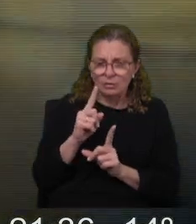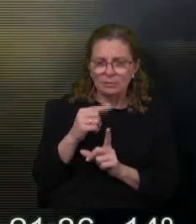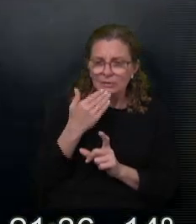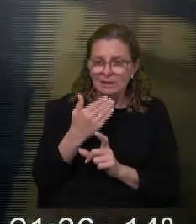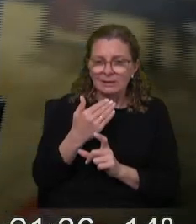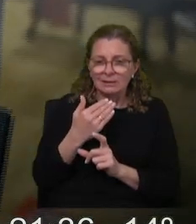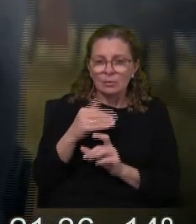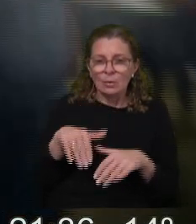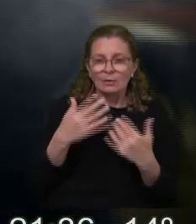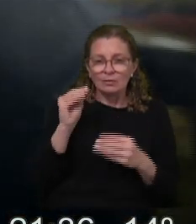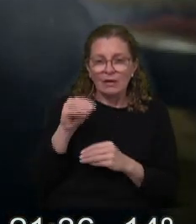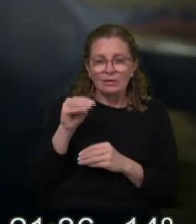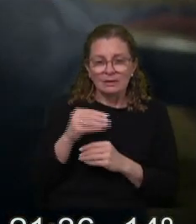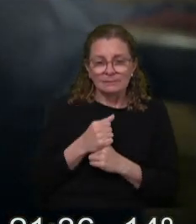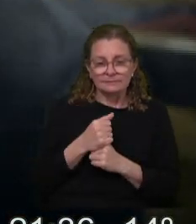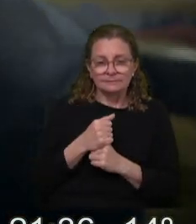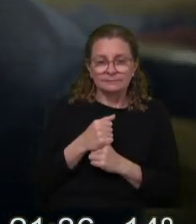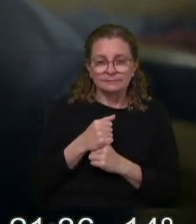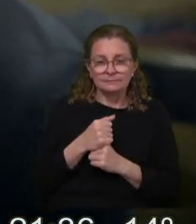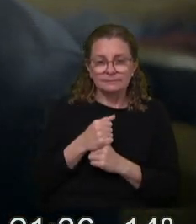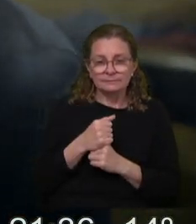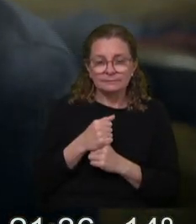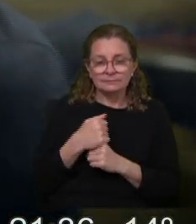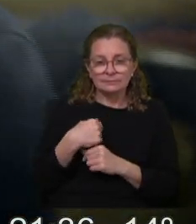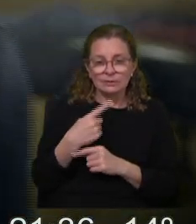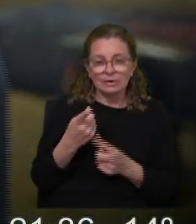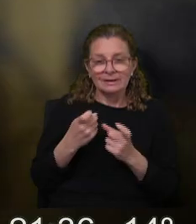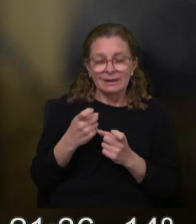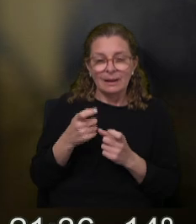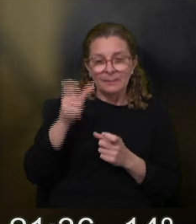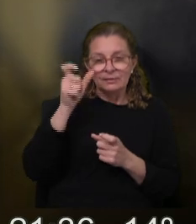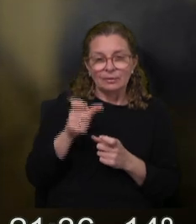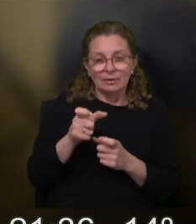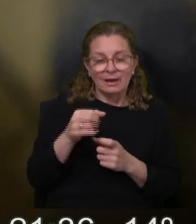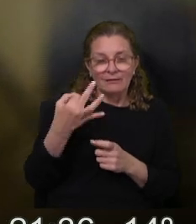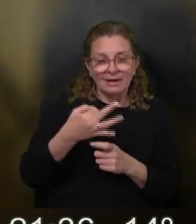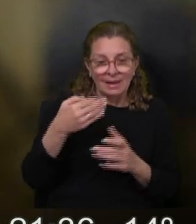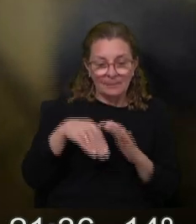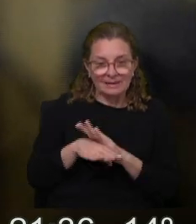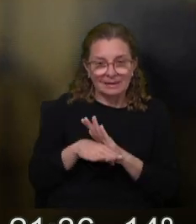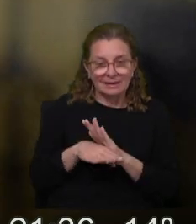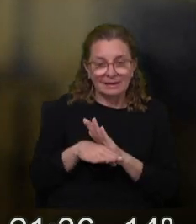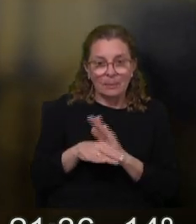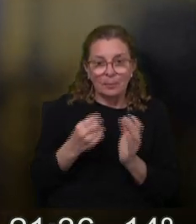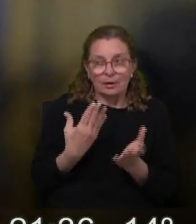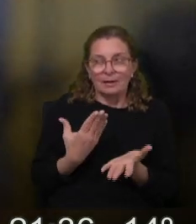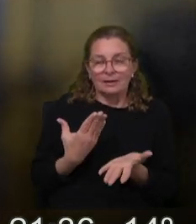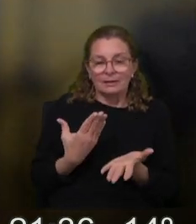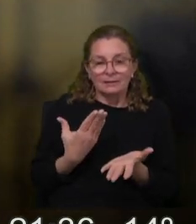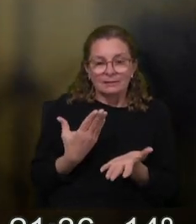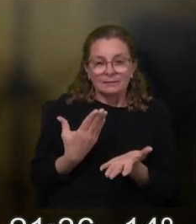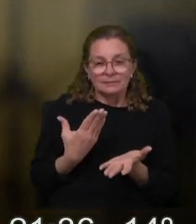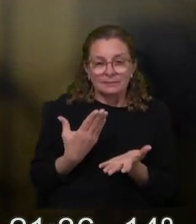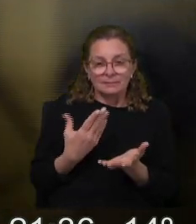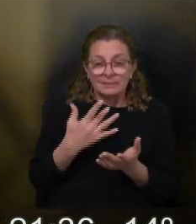gracias. Cualquier cosa nos avisa. Tomé la decisión de que yo necesitaba gente que realmente se arriesgara, se metiera en esto. Uh-huh. Porque